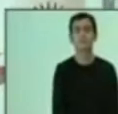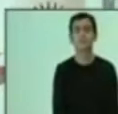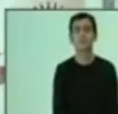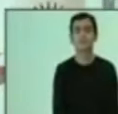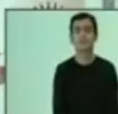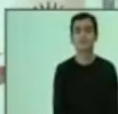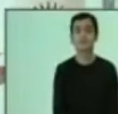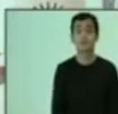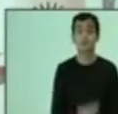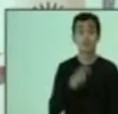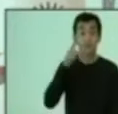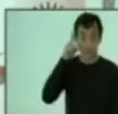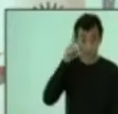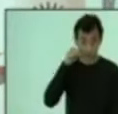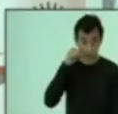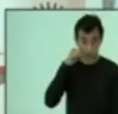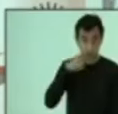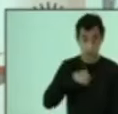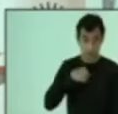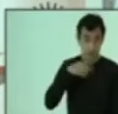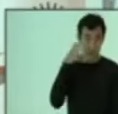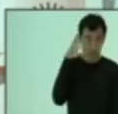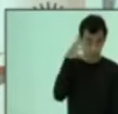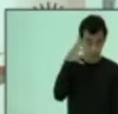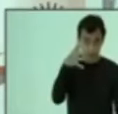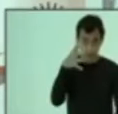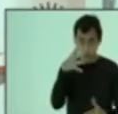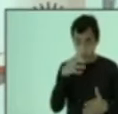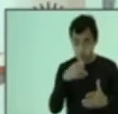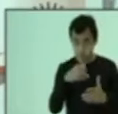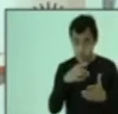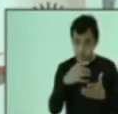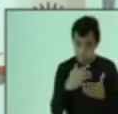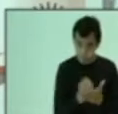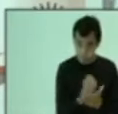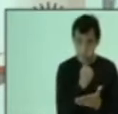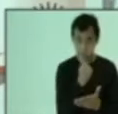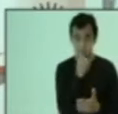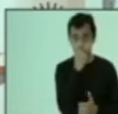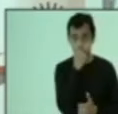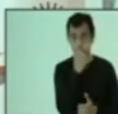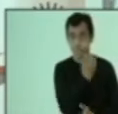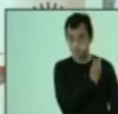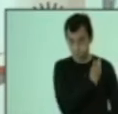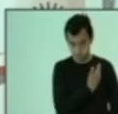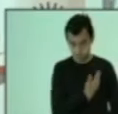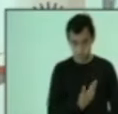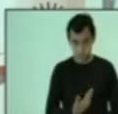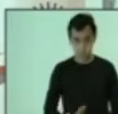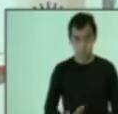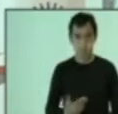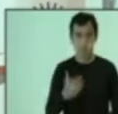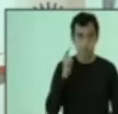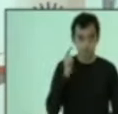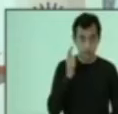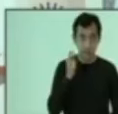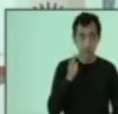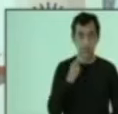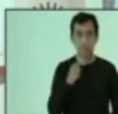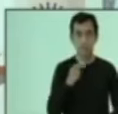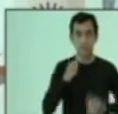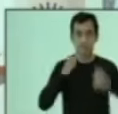El día de mañana que yo esté al frente del municipio de Coatzintla como presidente electo, voy a poner